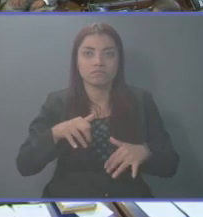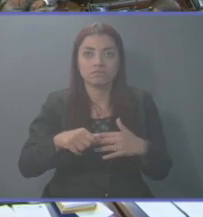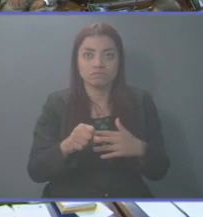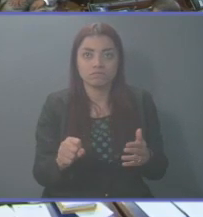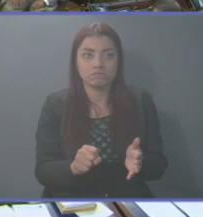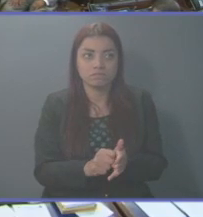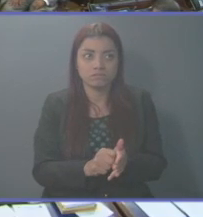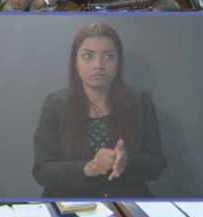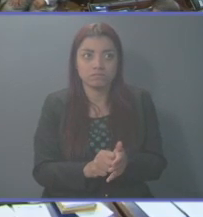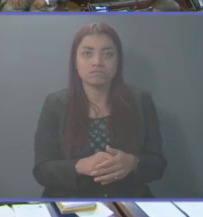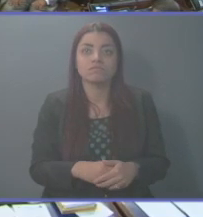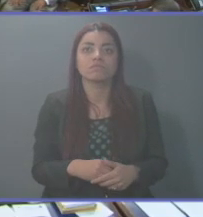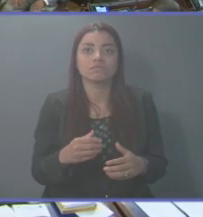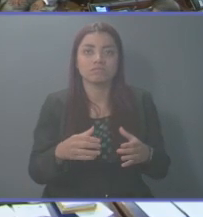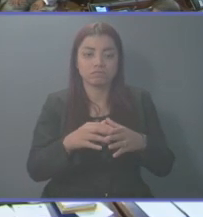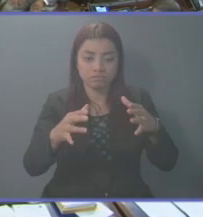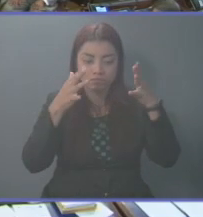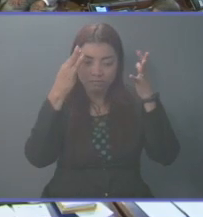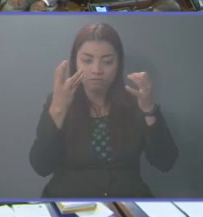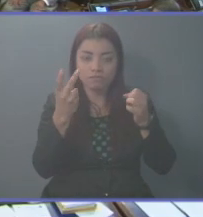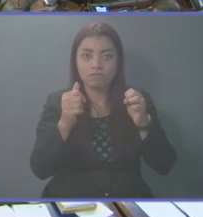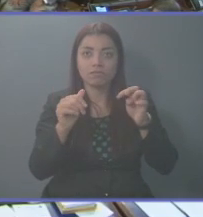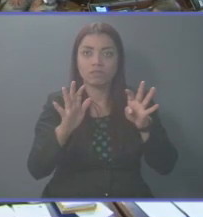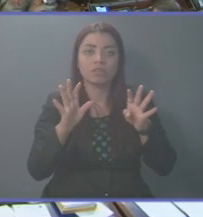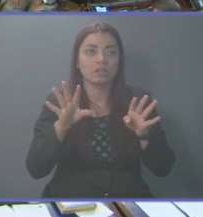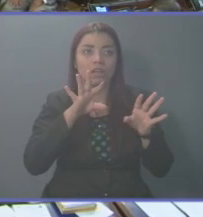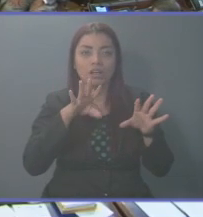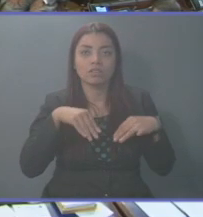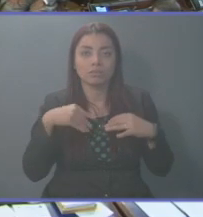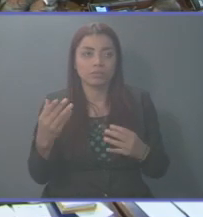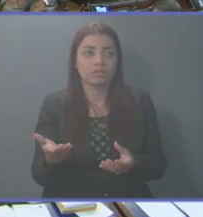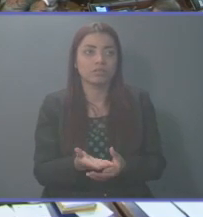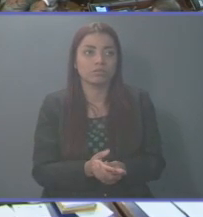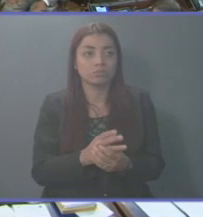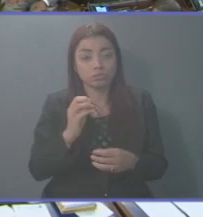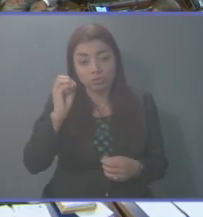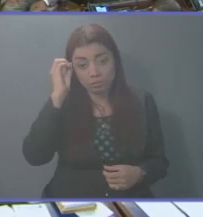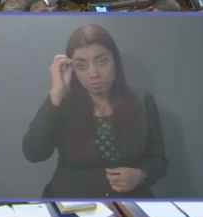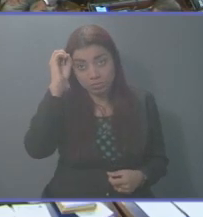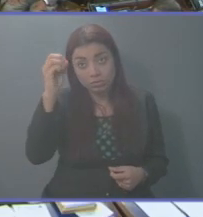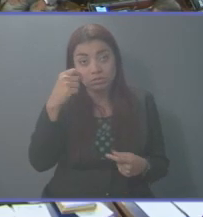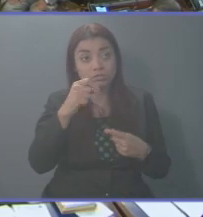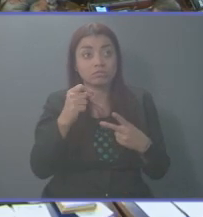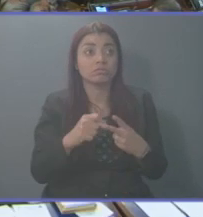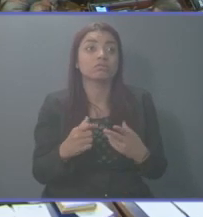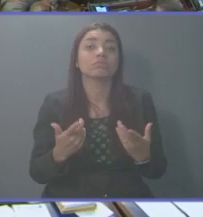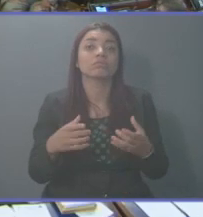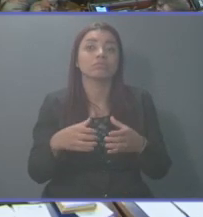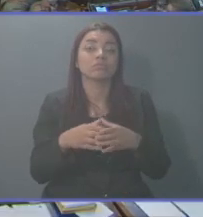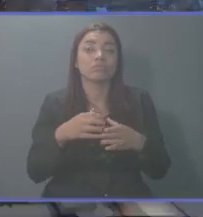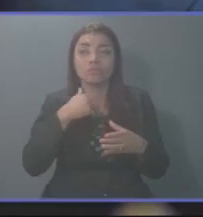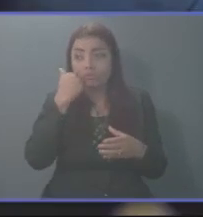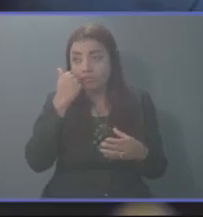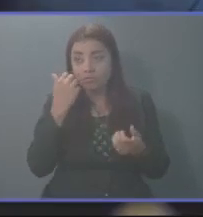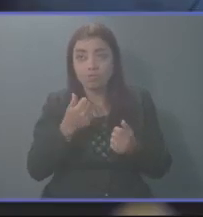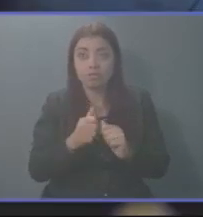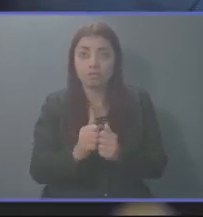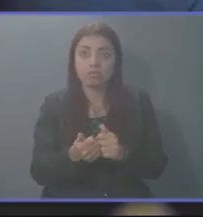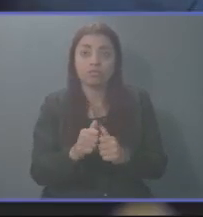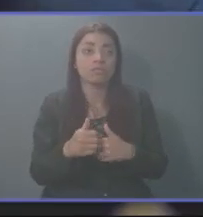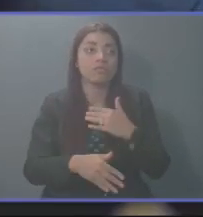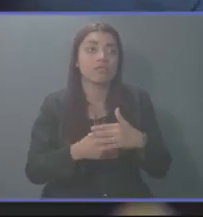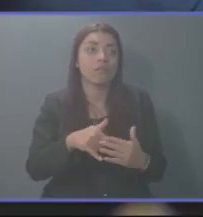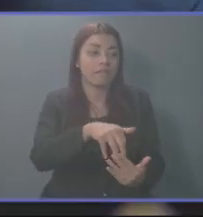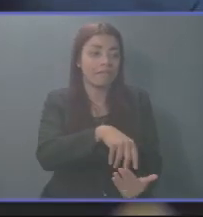Asamblea Legislativa presente, dictamen número 9, aceptando parcialmente observaciones. La Comisión de Juventud y Deporte se refiere